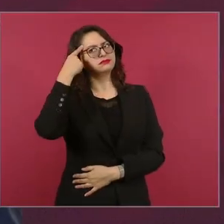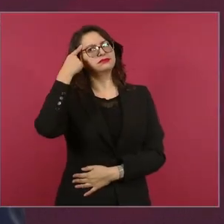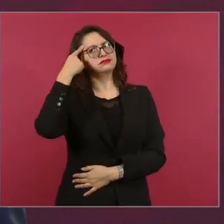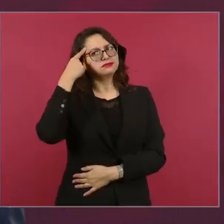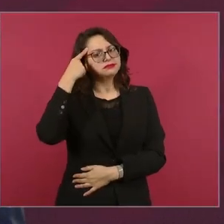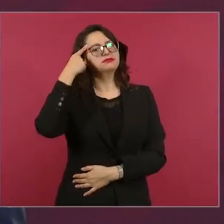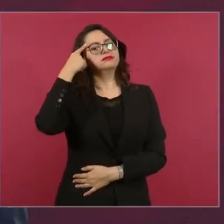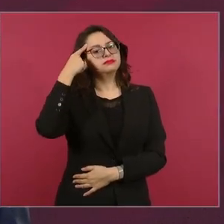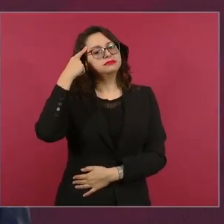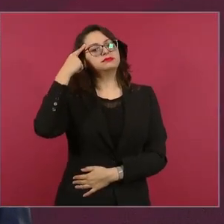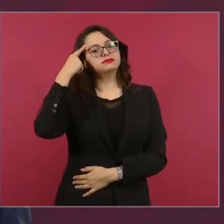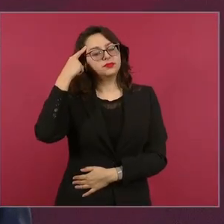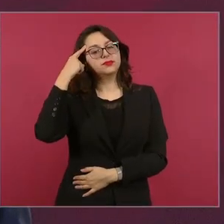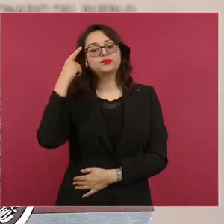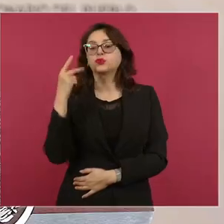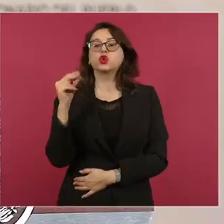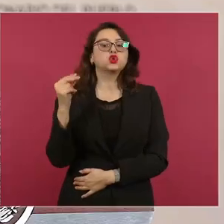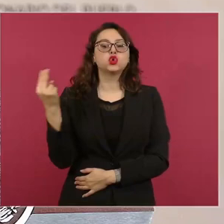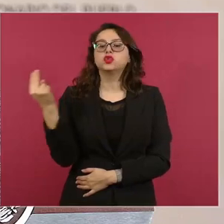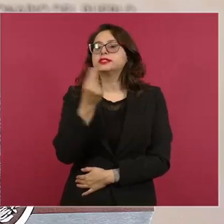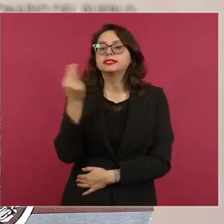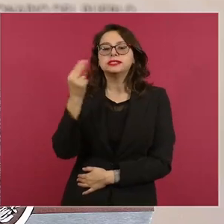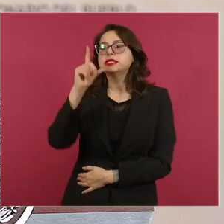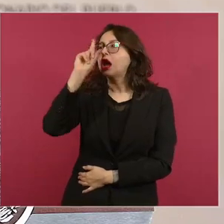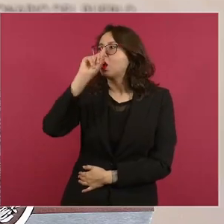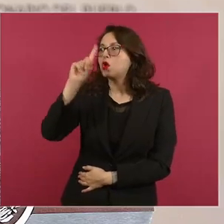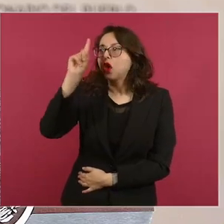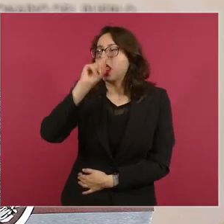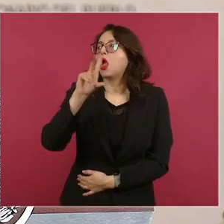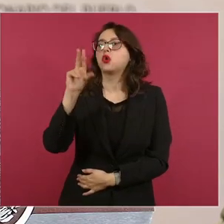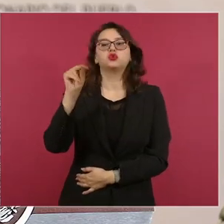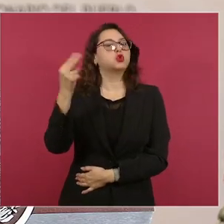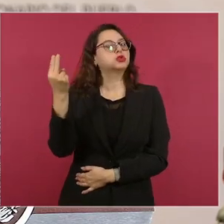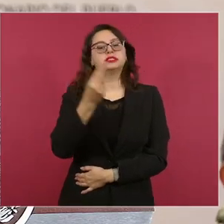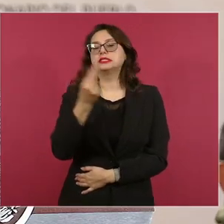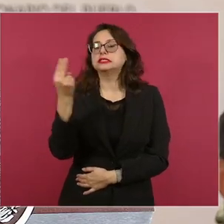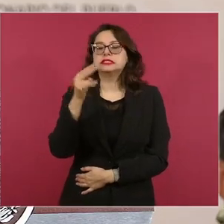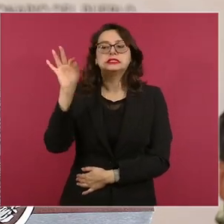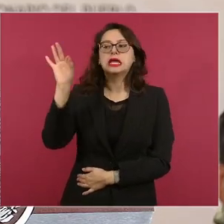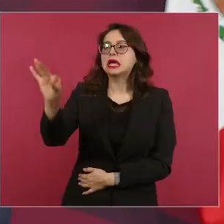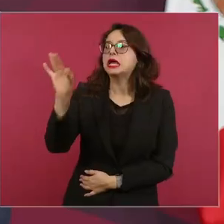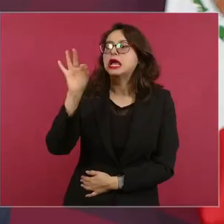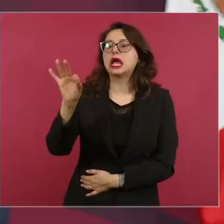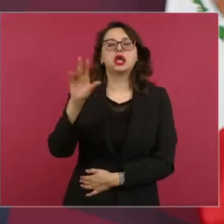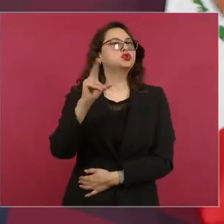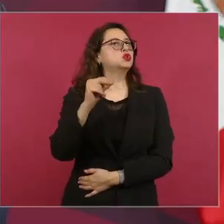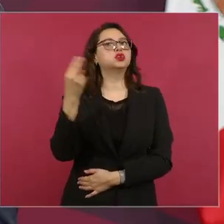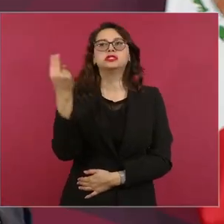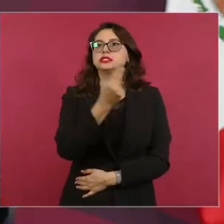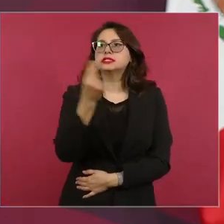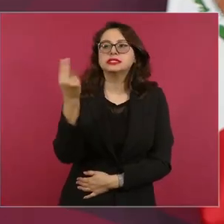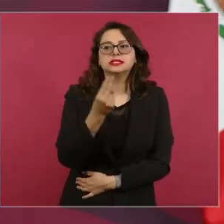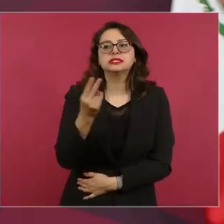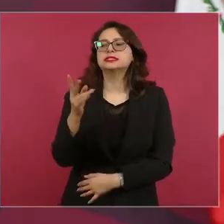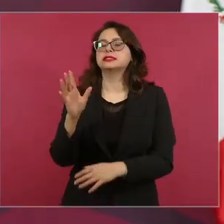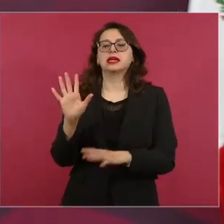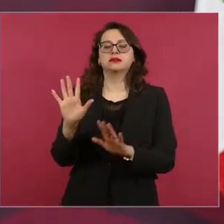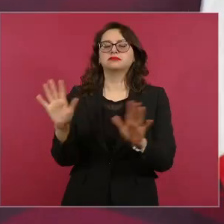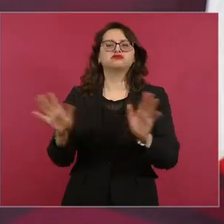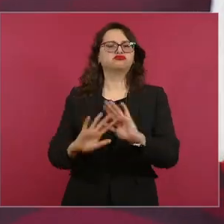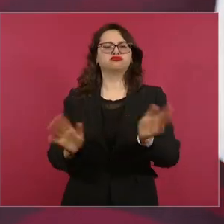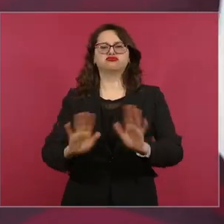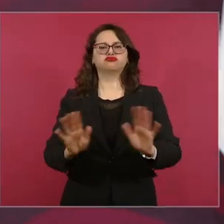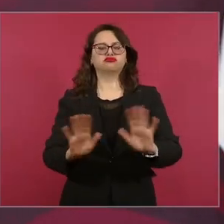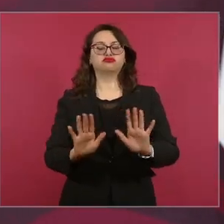está orientada, está concientizada y politizada. Es nada más,